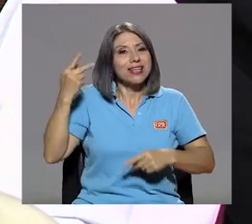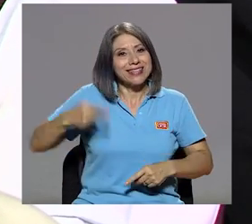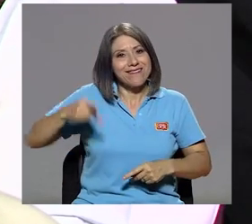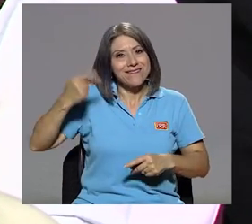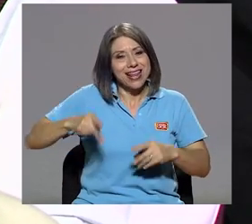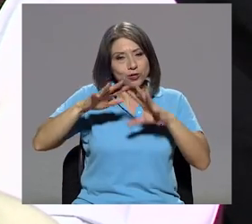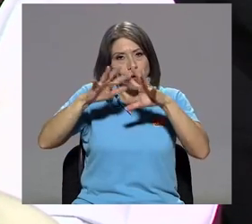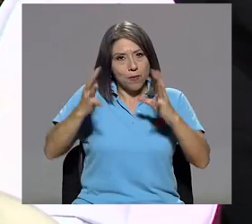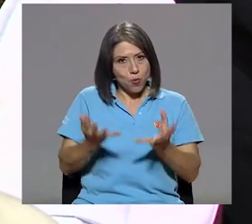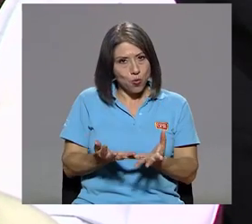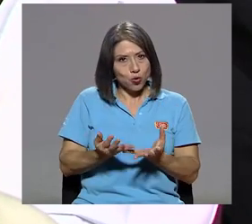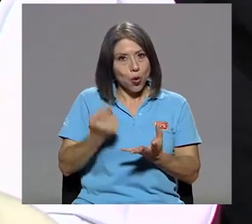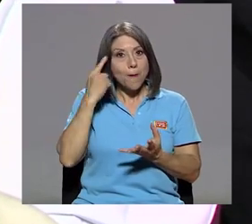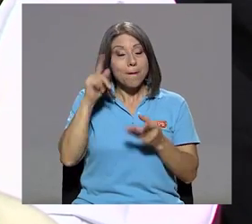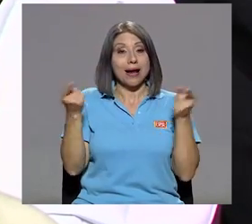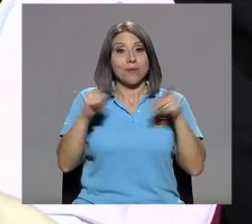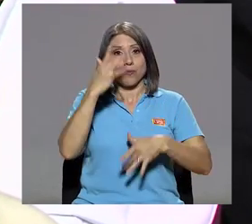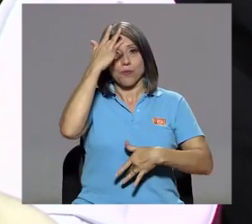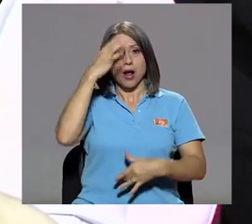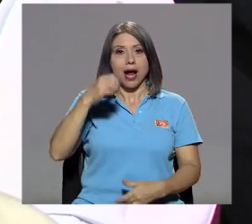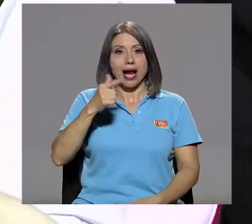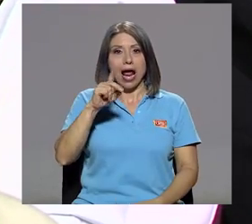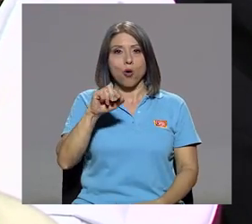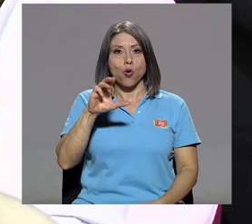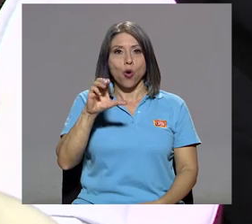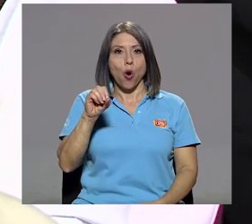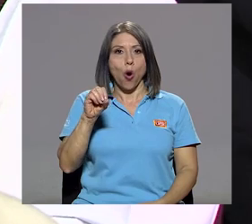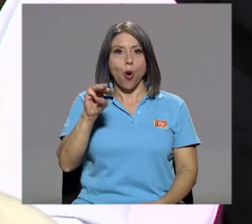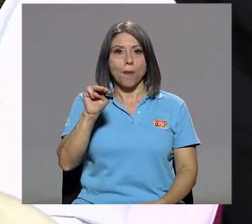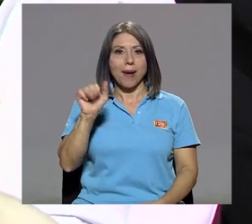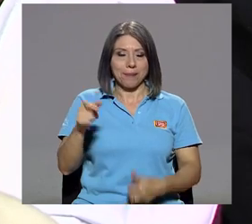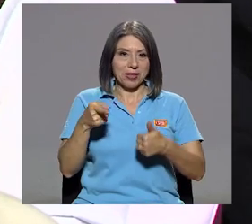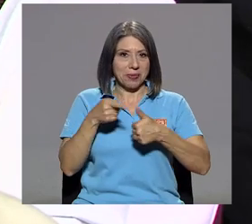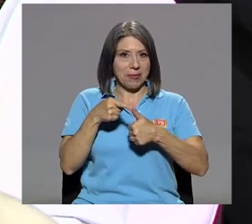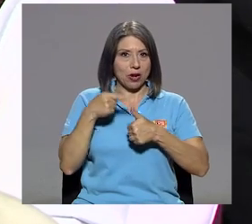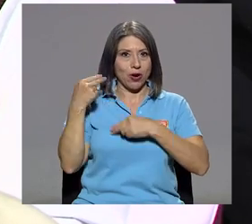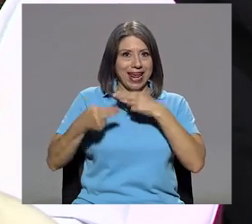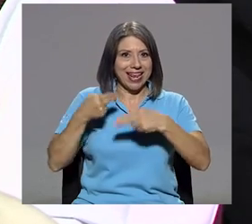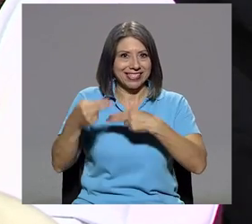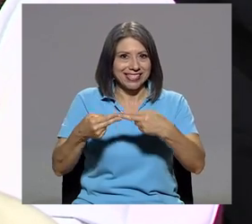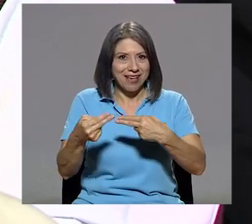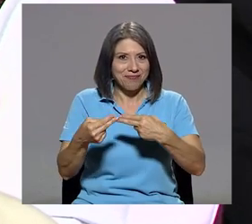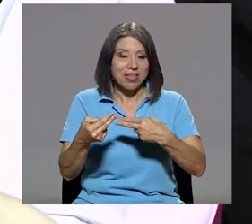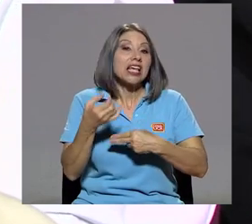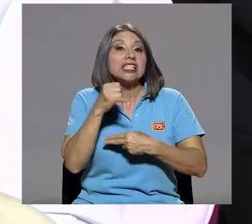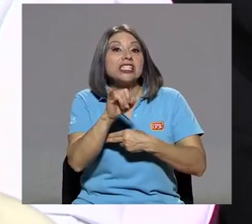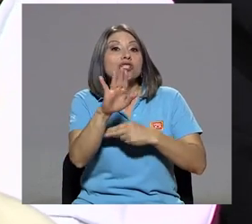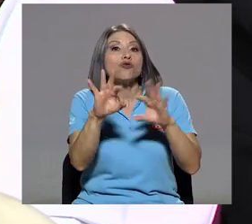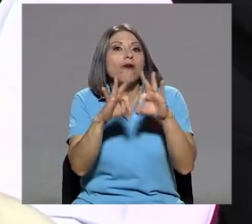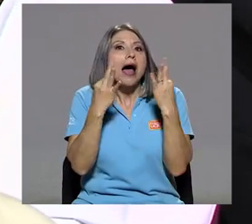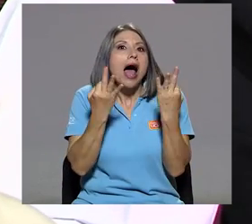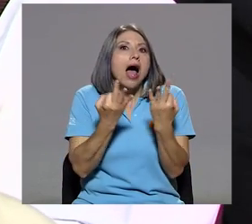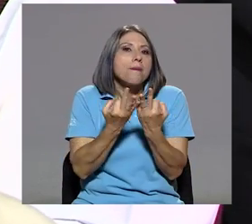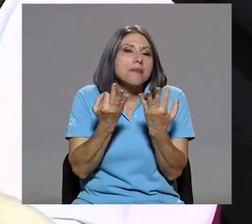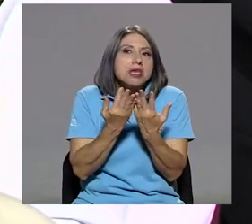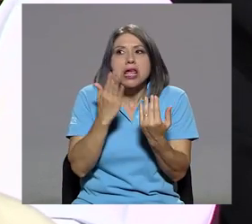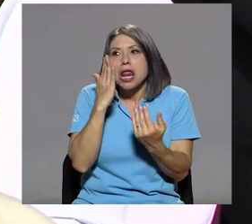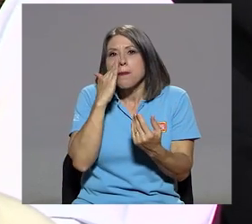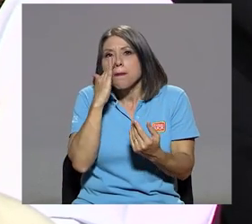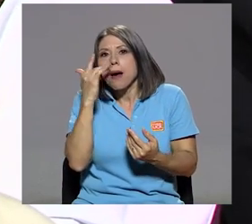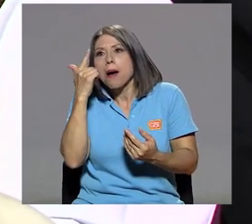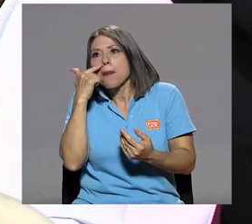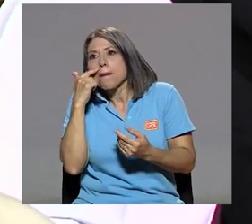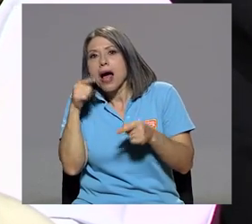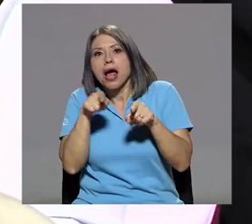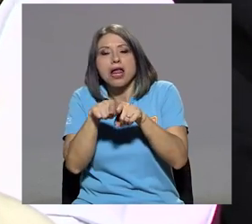riesgo a nivel mundial para tener glaucoma son: el primero es la herencia, ¿verdad? Entonces, si usted tiene familiares en primer